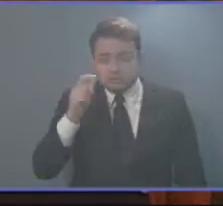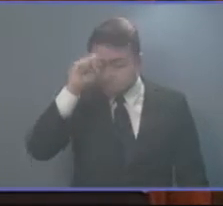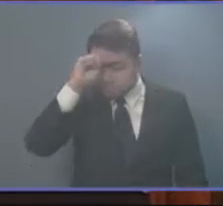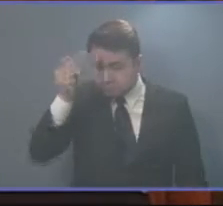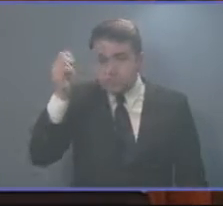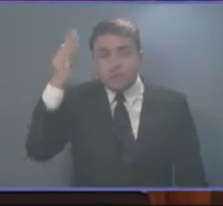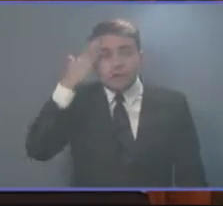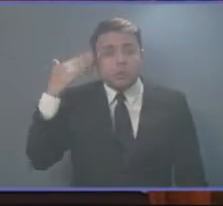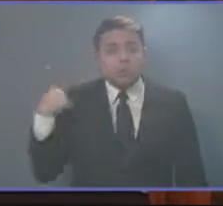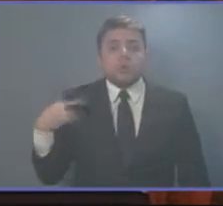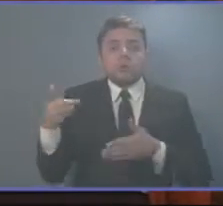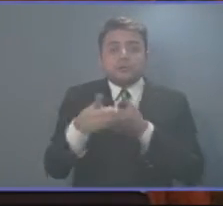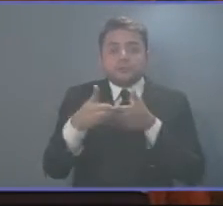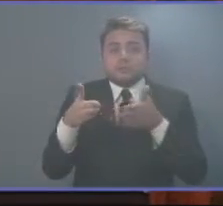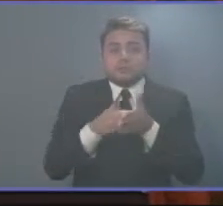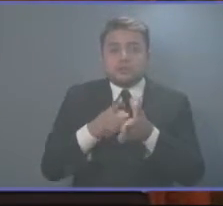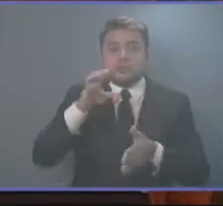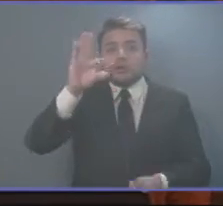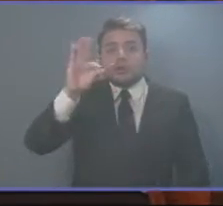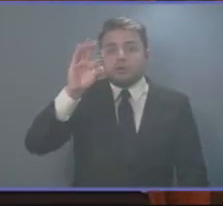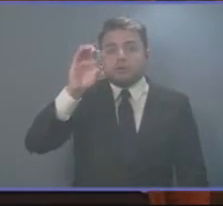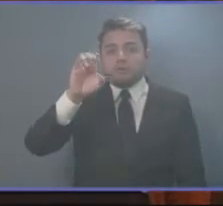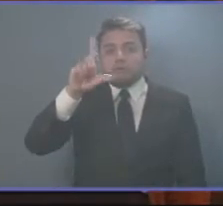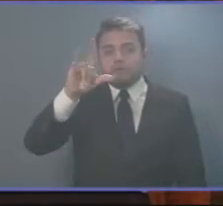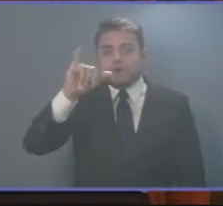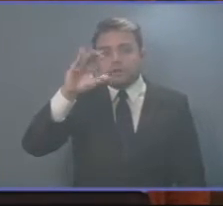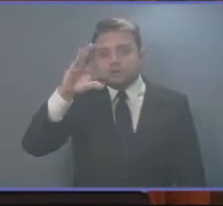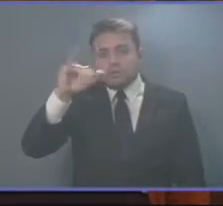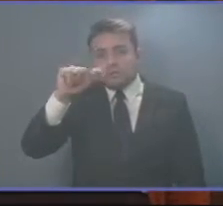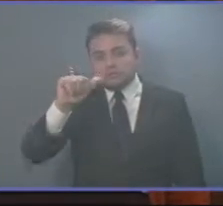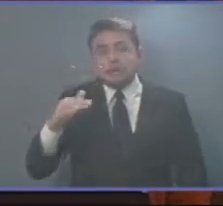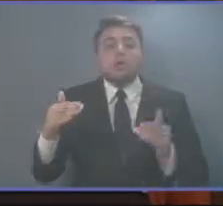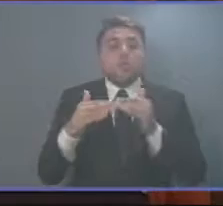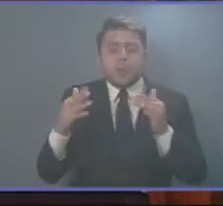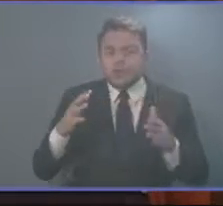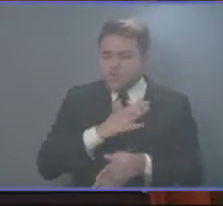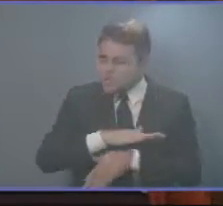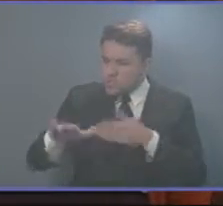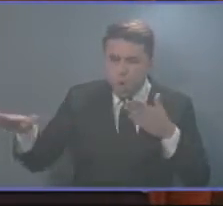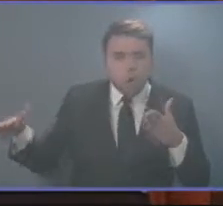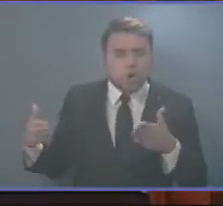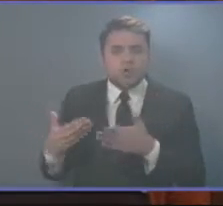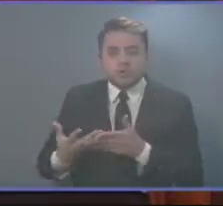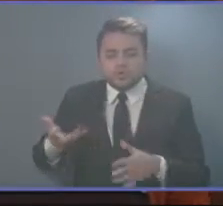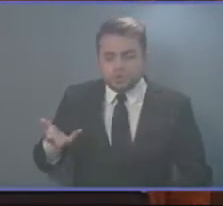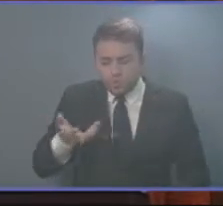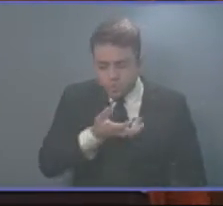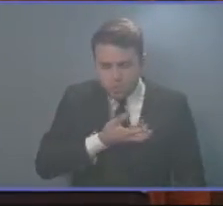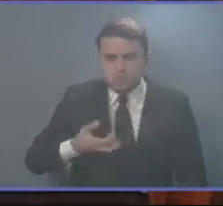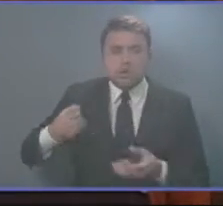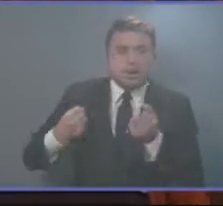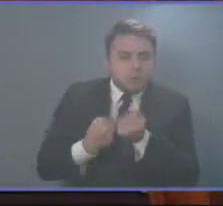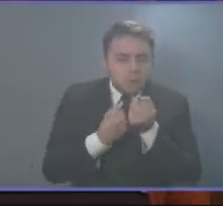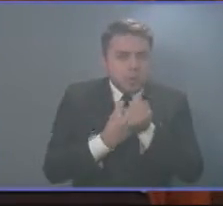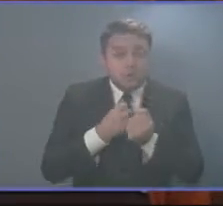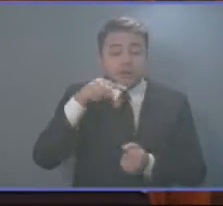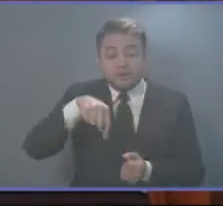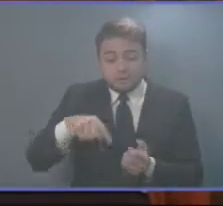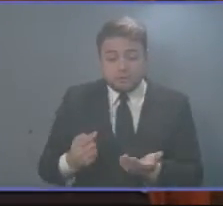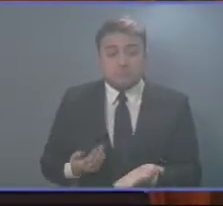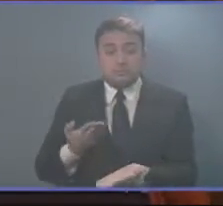diputada Felisa Cristales, y todos los que hemos firmado esta iniciativa, que este es un primer paso y